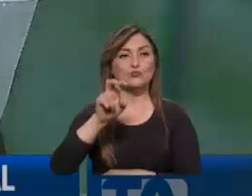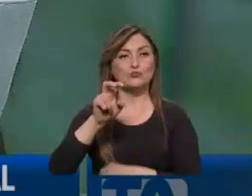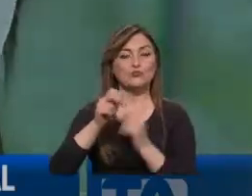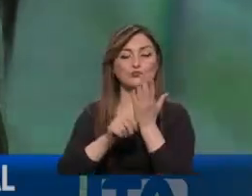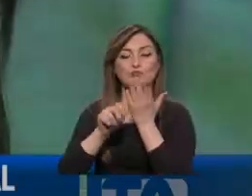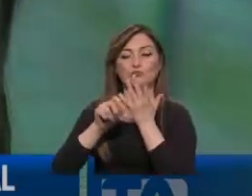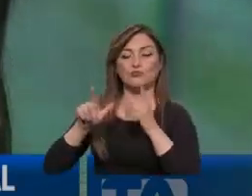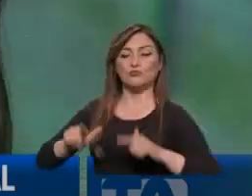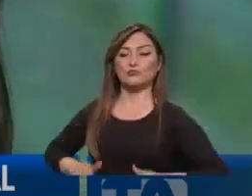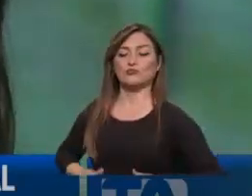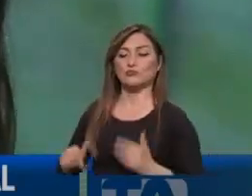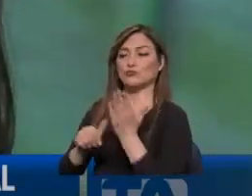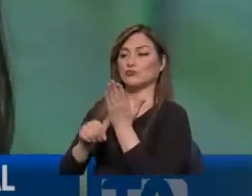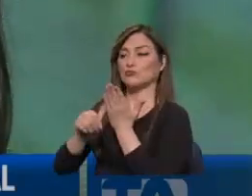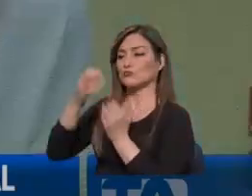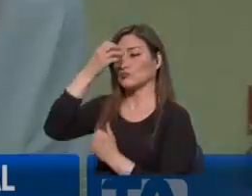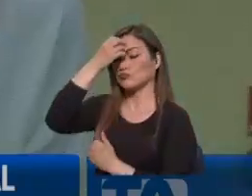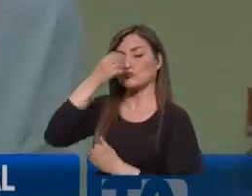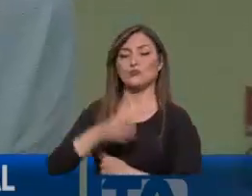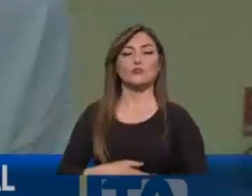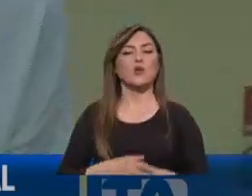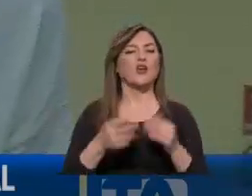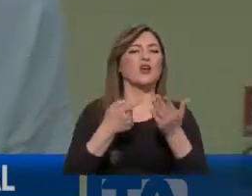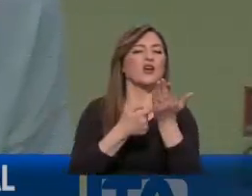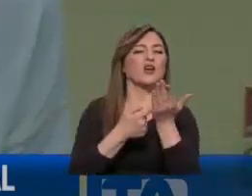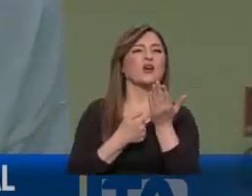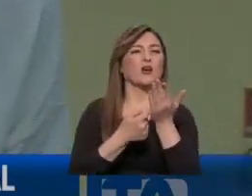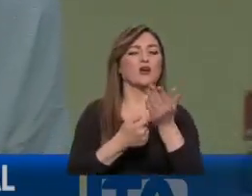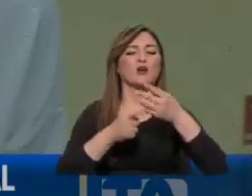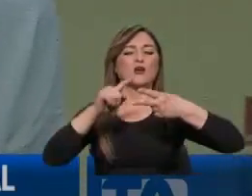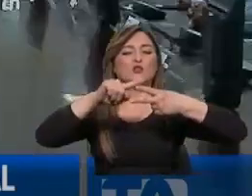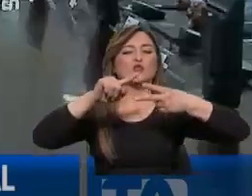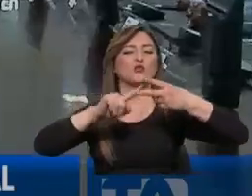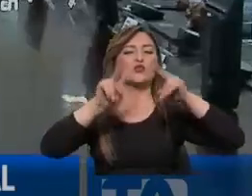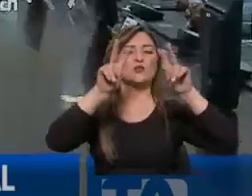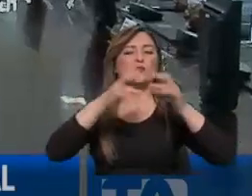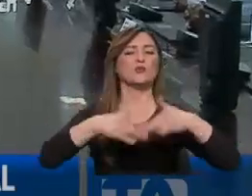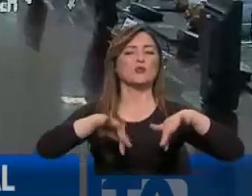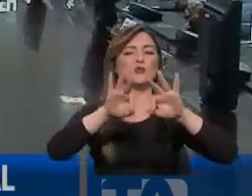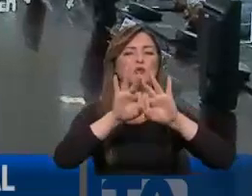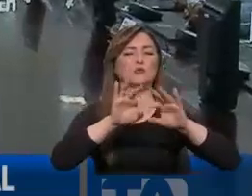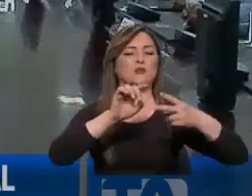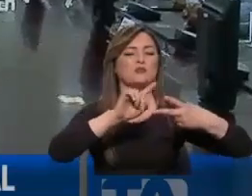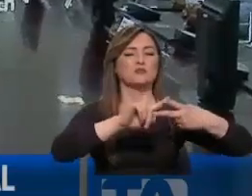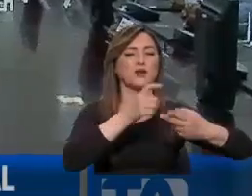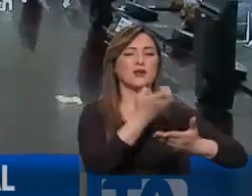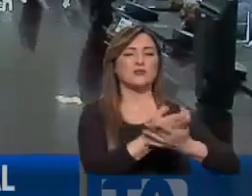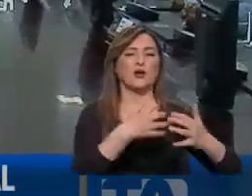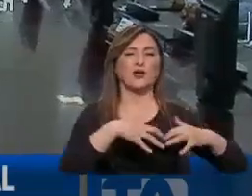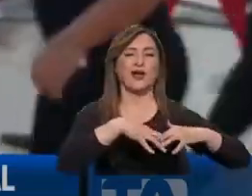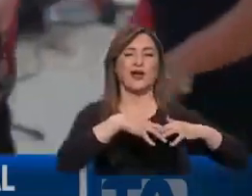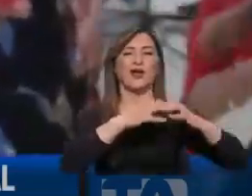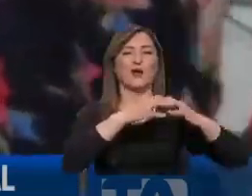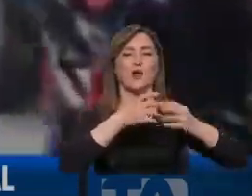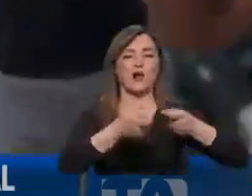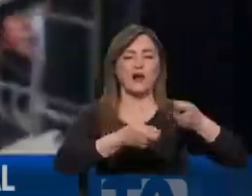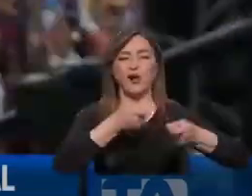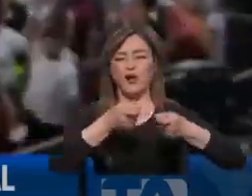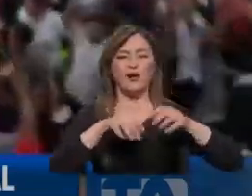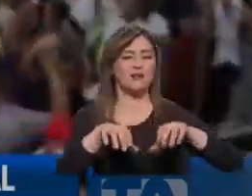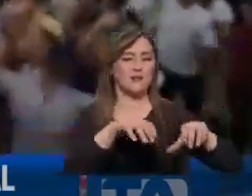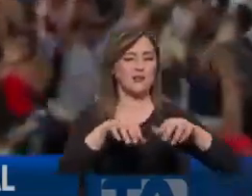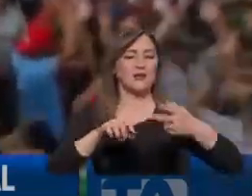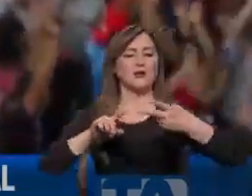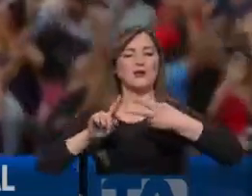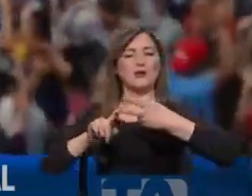Salud y de Educación, para tratar dos temas importantes que les preocupa. El uno es la reactivación económica y el otro es la responsabilidad